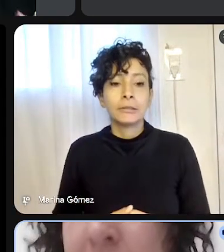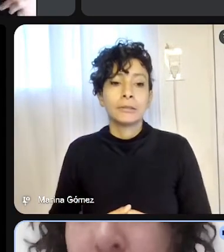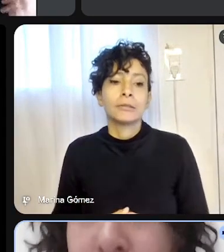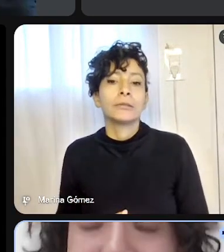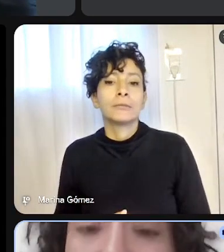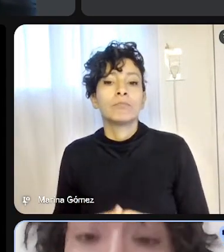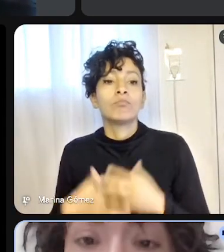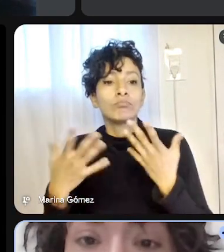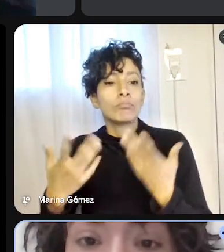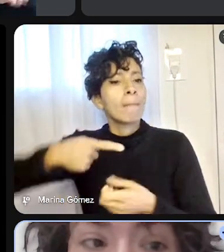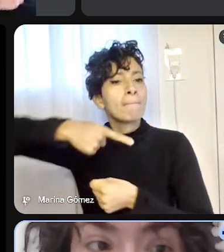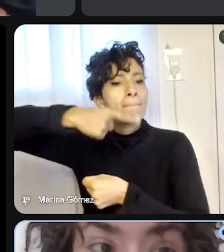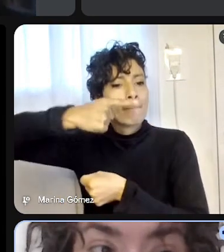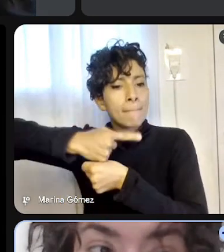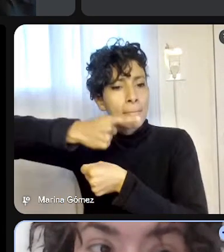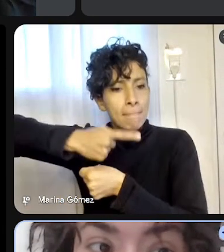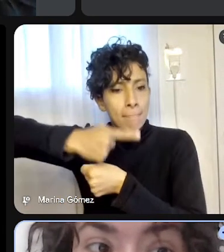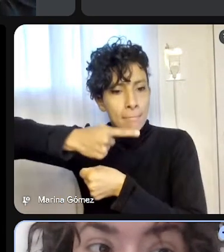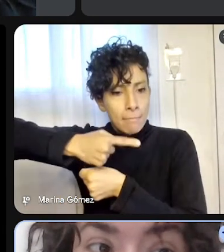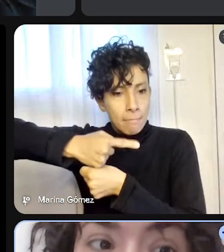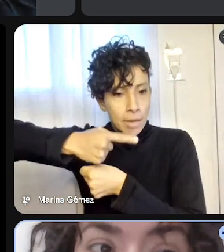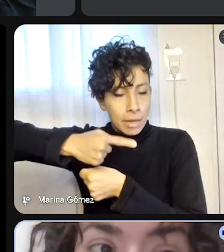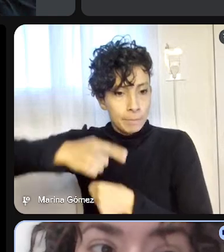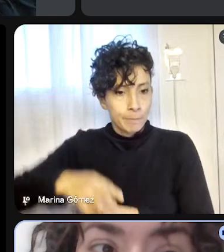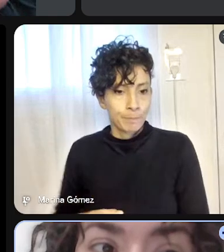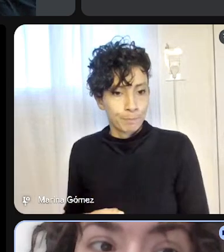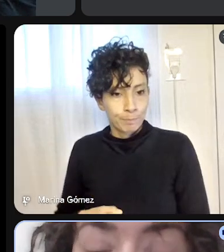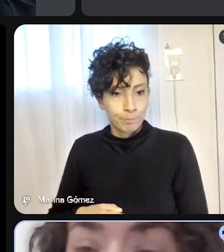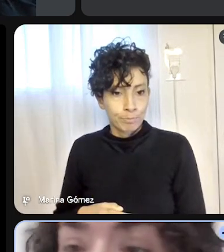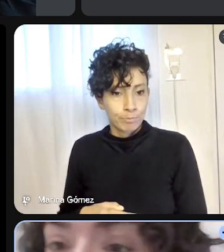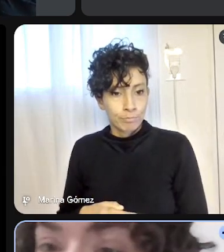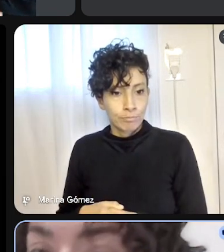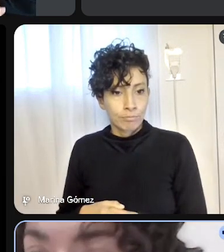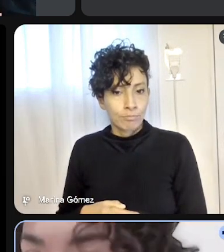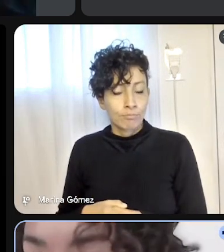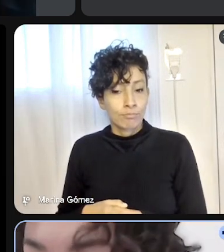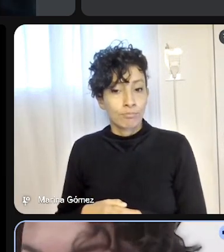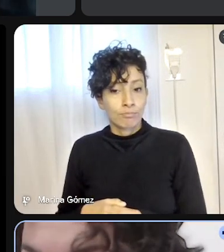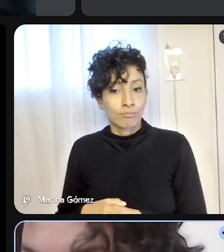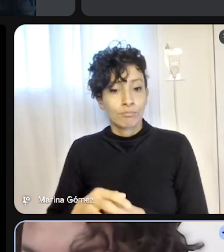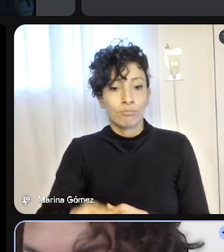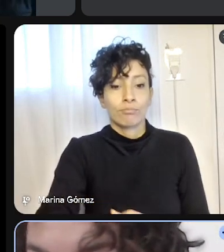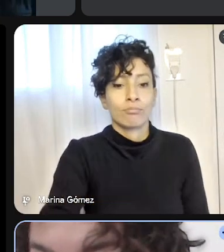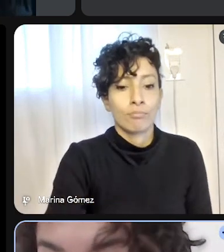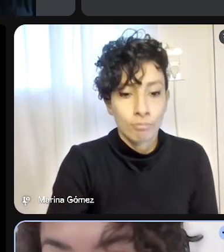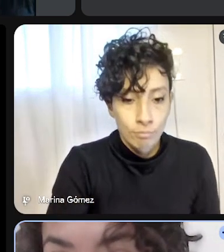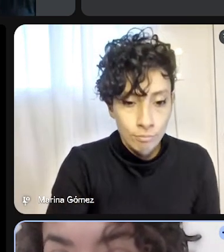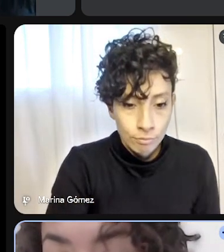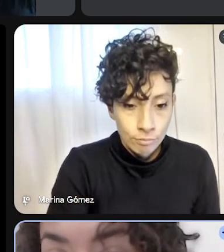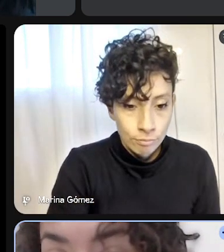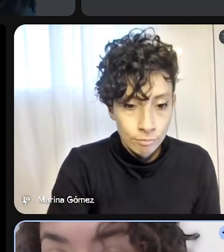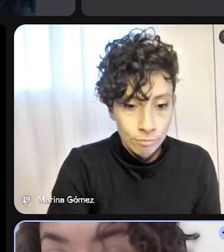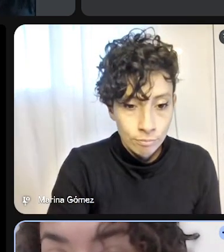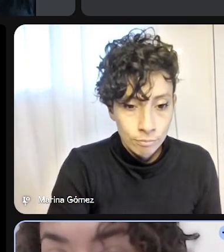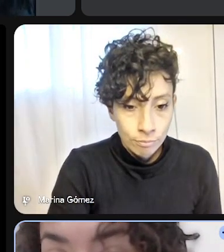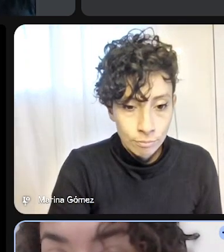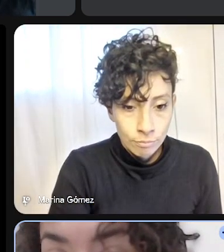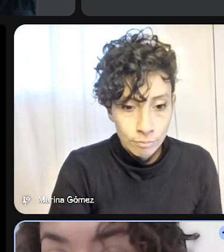La primera oración dice, ahora voy a tomar un vaso de agua.